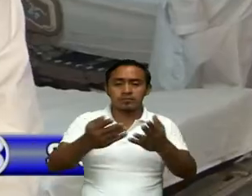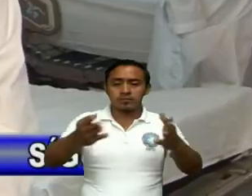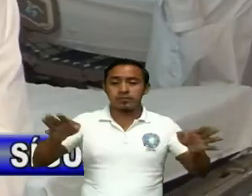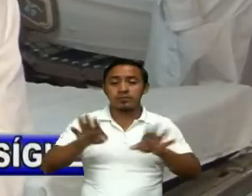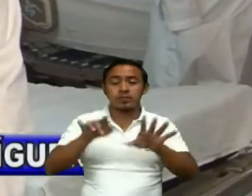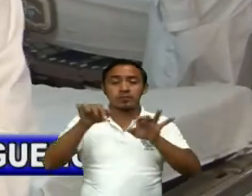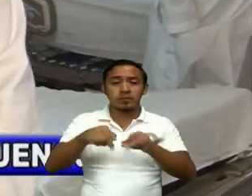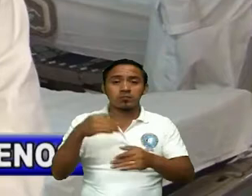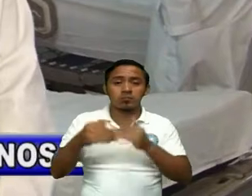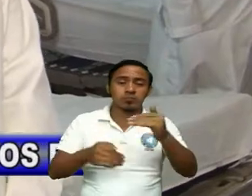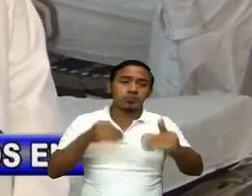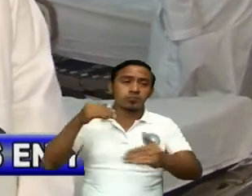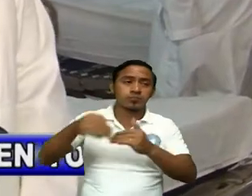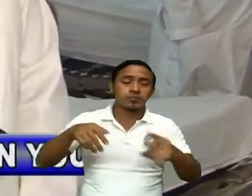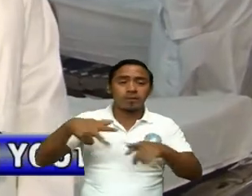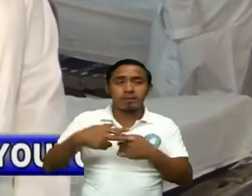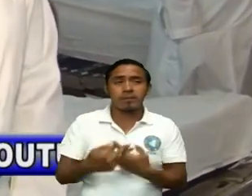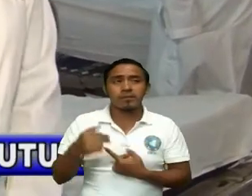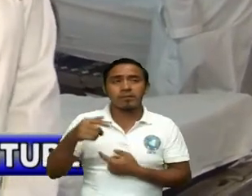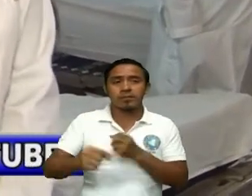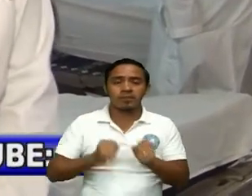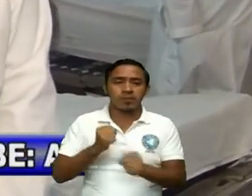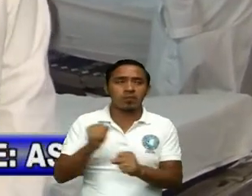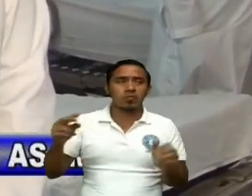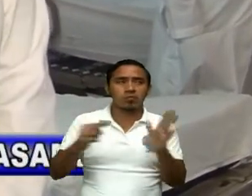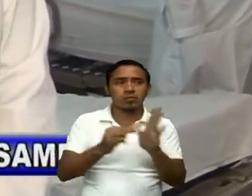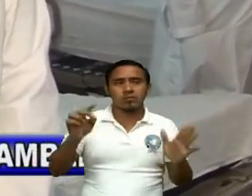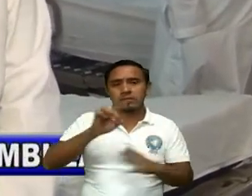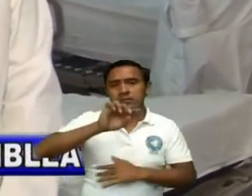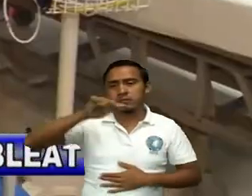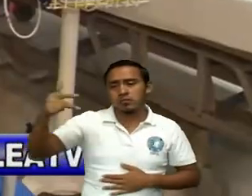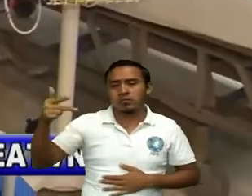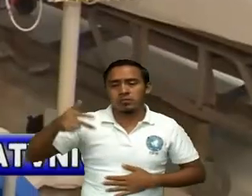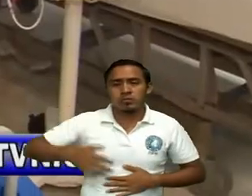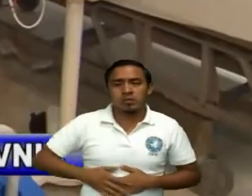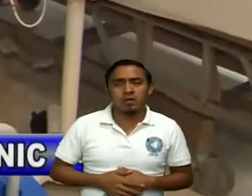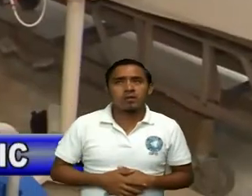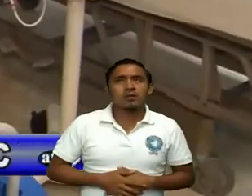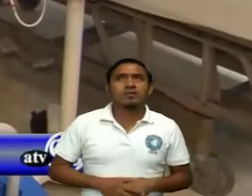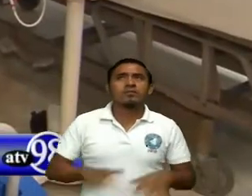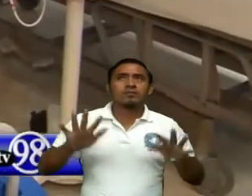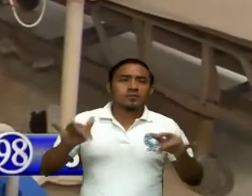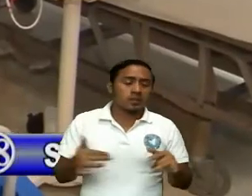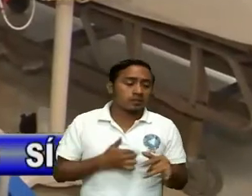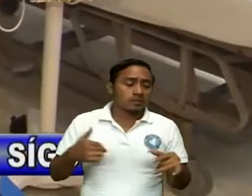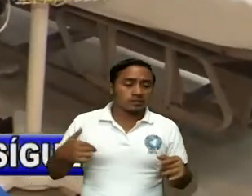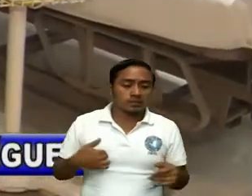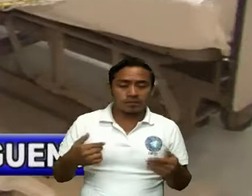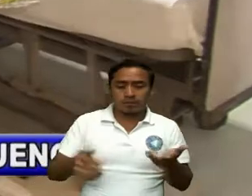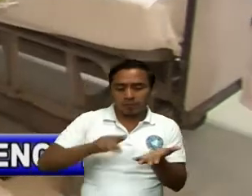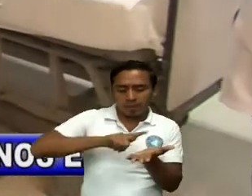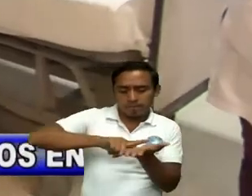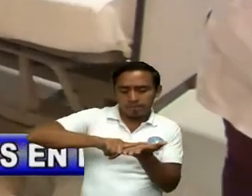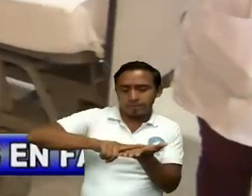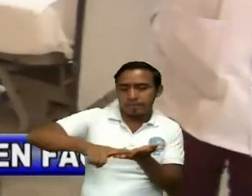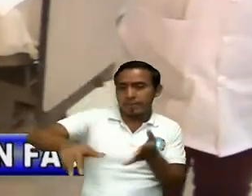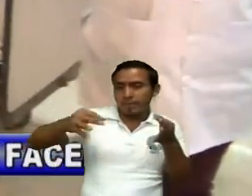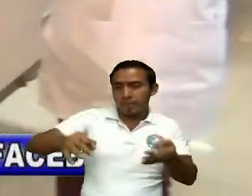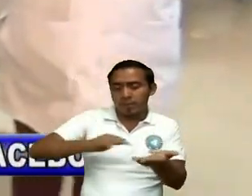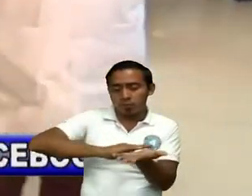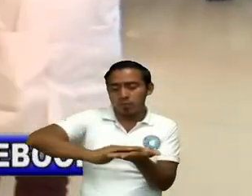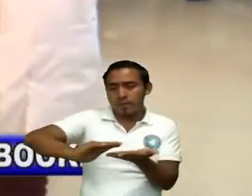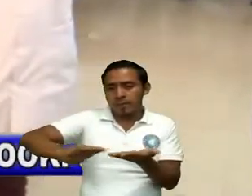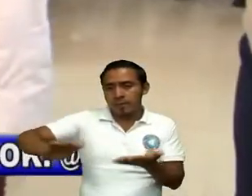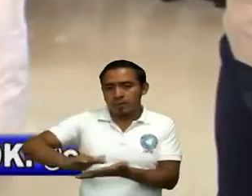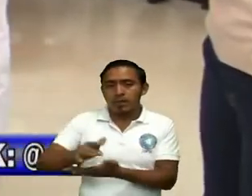quirúrgico, proceso que inició en el 2008. Logramos hacer abrillantamiento de piso, remodelar